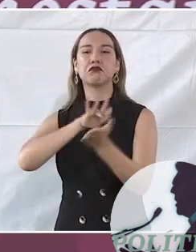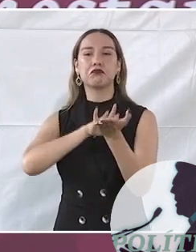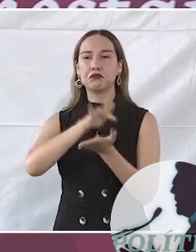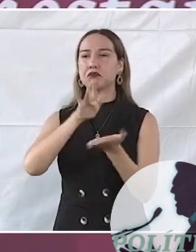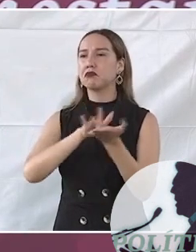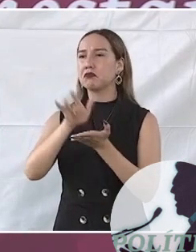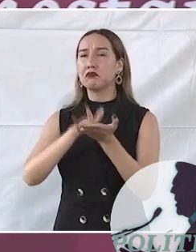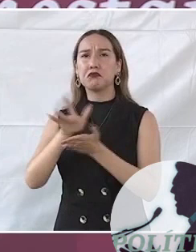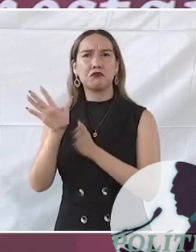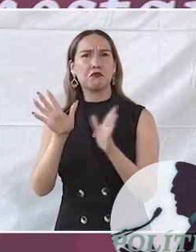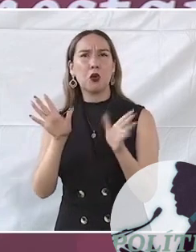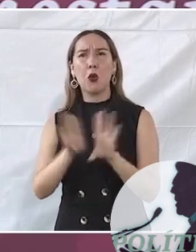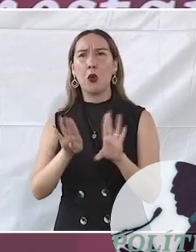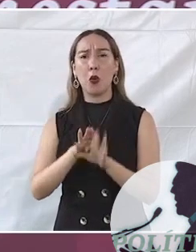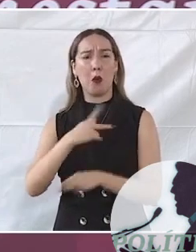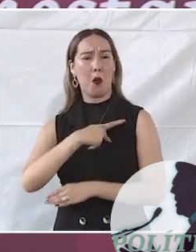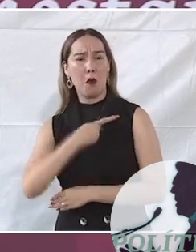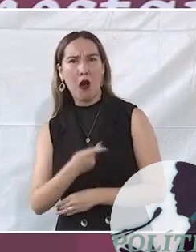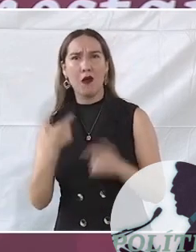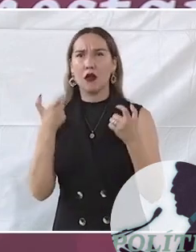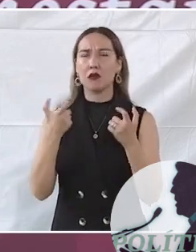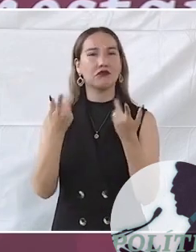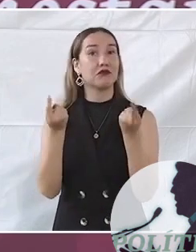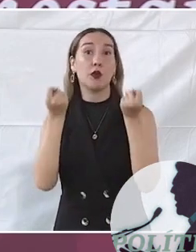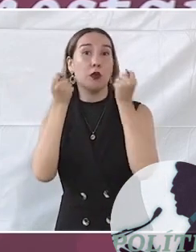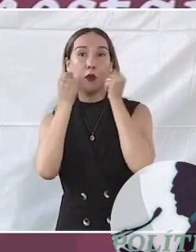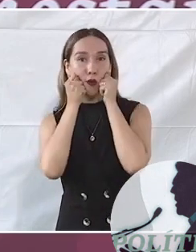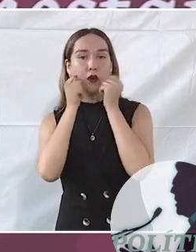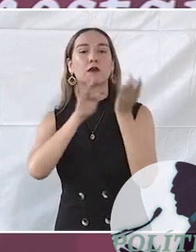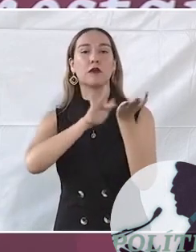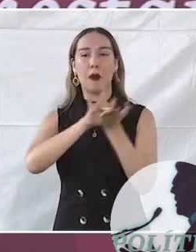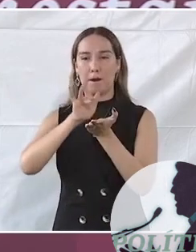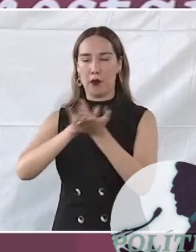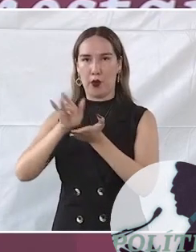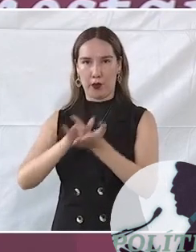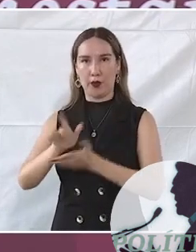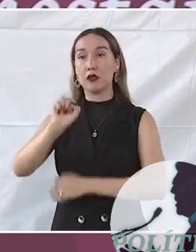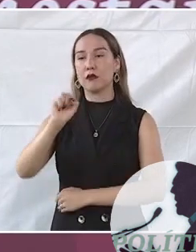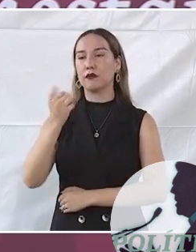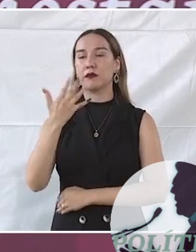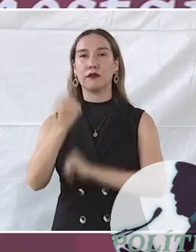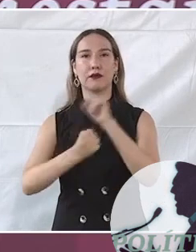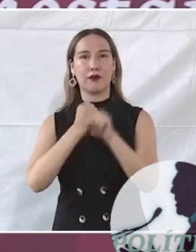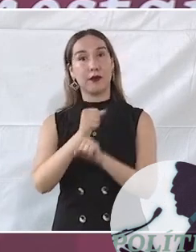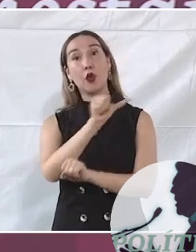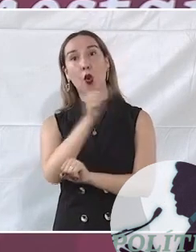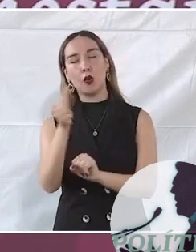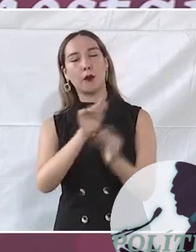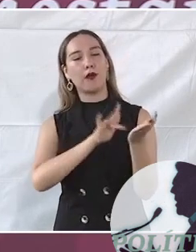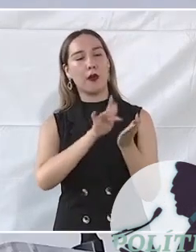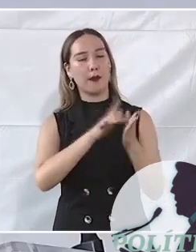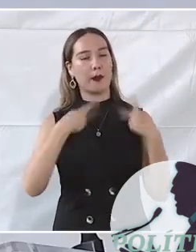nivel socioeconómico a partir de los 65 años. En cuanto a la pensión para personas con discapacidad,